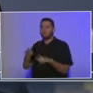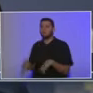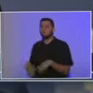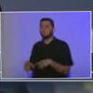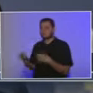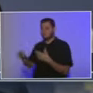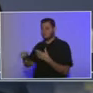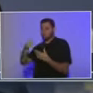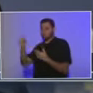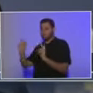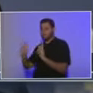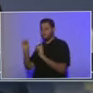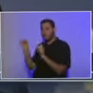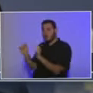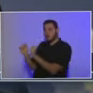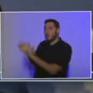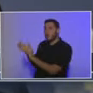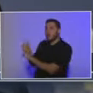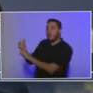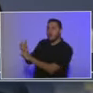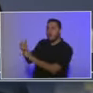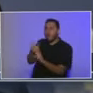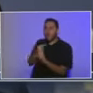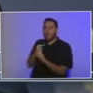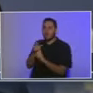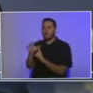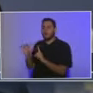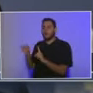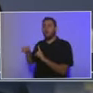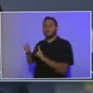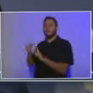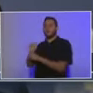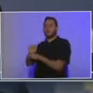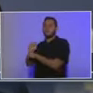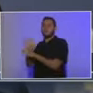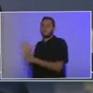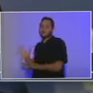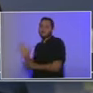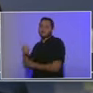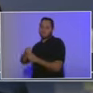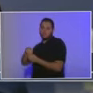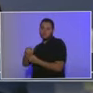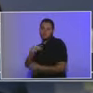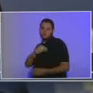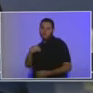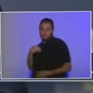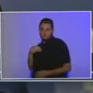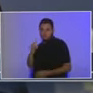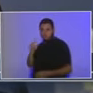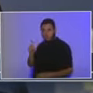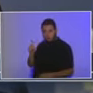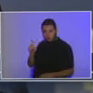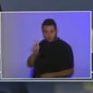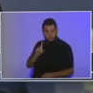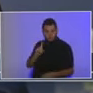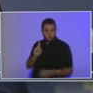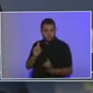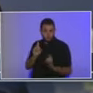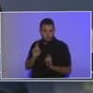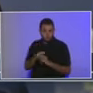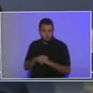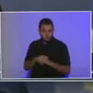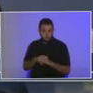¿también hay otros empleados del municipio de Cataño? Que yo tenga conocimiento, o una persona que se le ocupó el